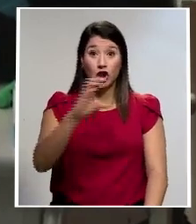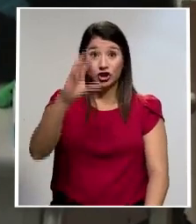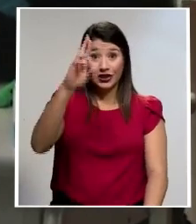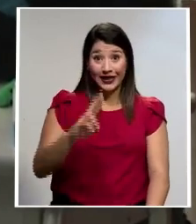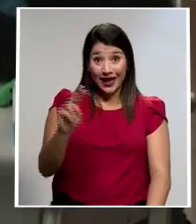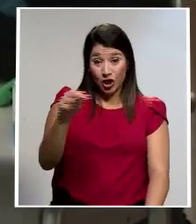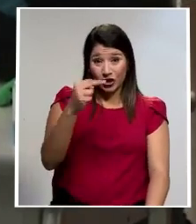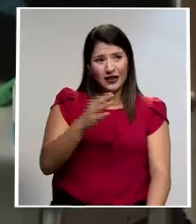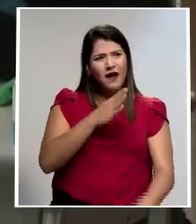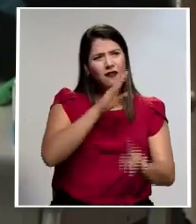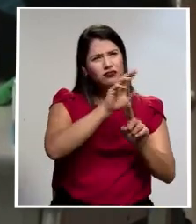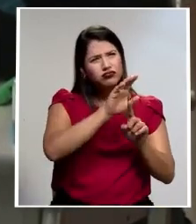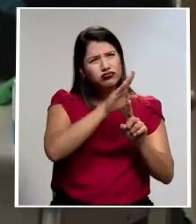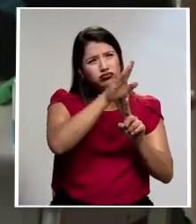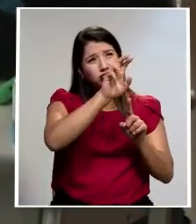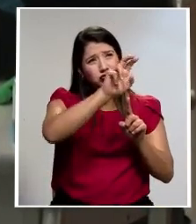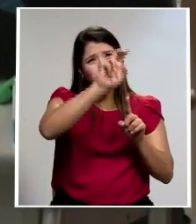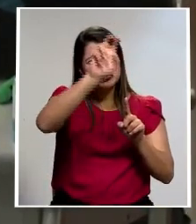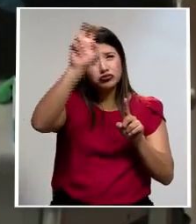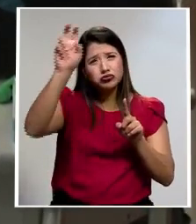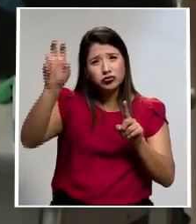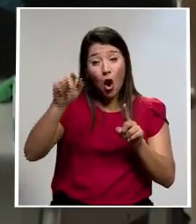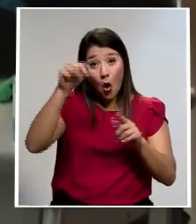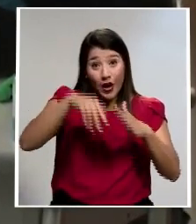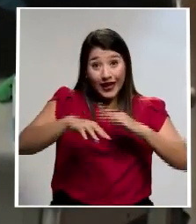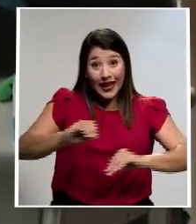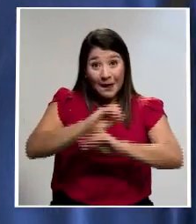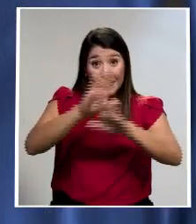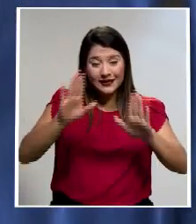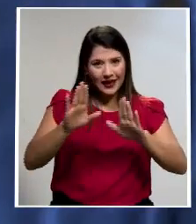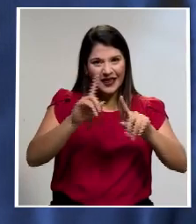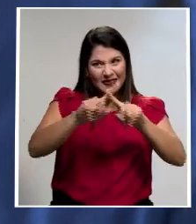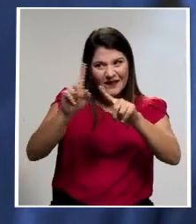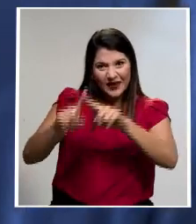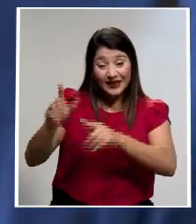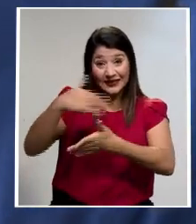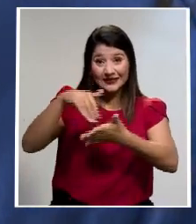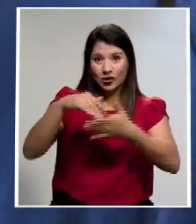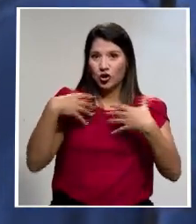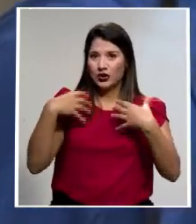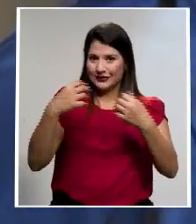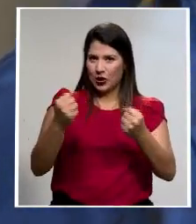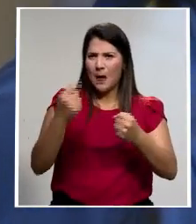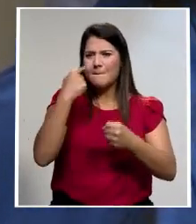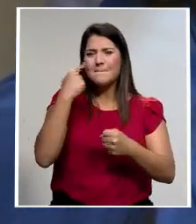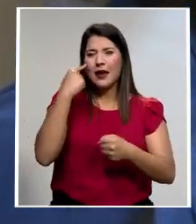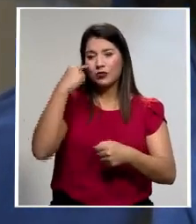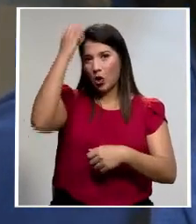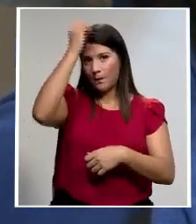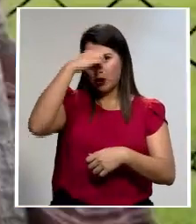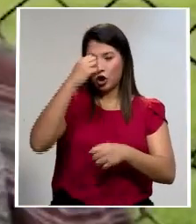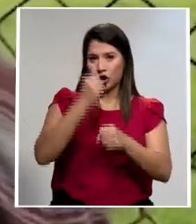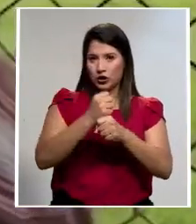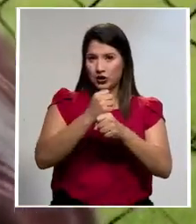Noticias realizó un recorrido esta mañana de lunes por algunos centros de vacunación y esto fue parte de lo que comentaron los usuarios.